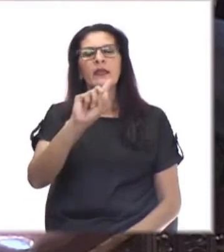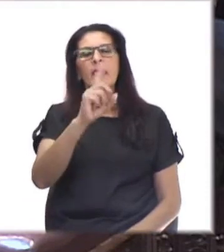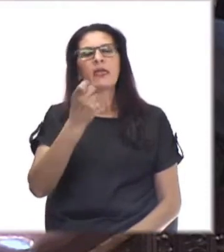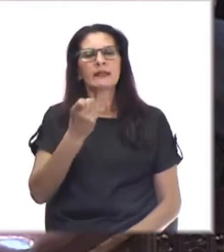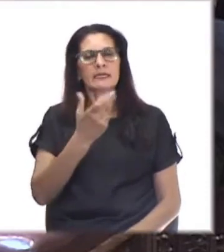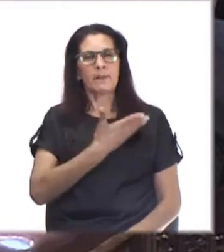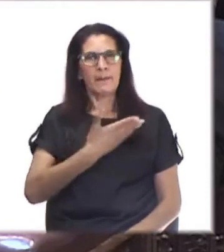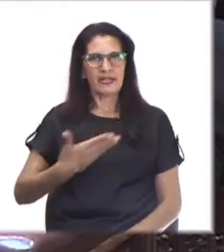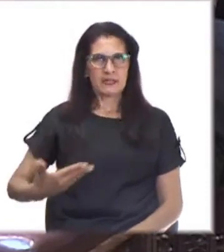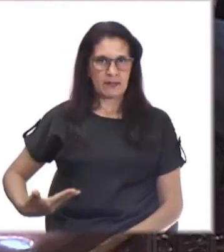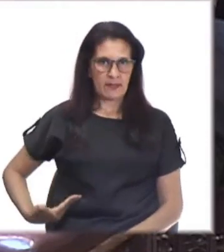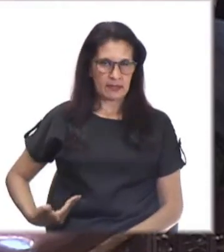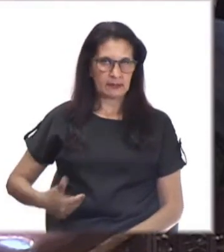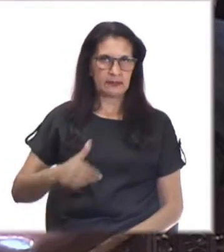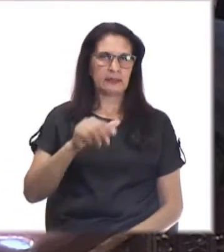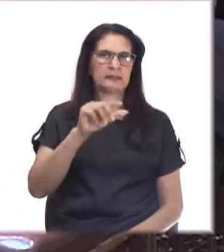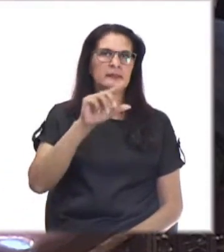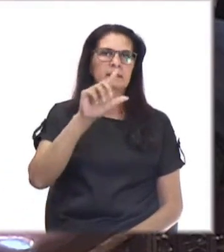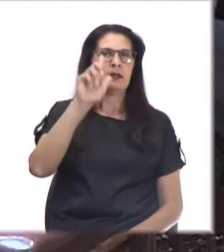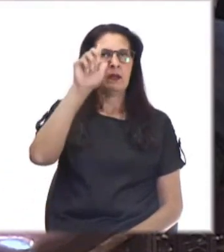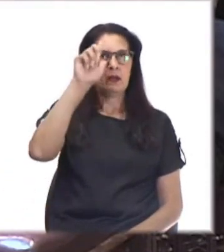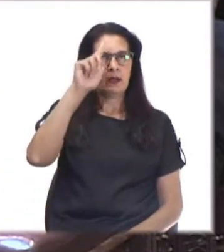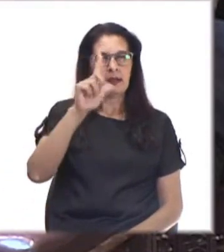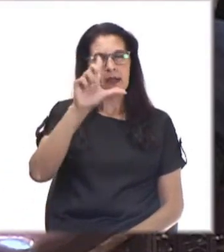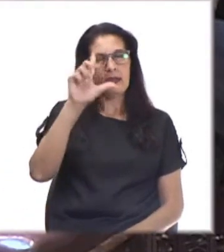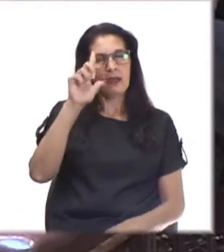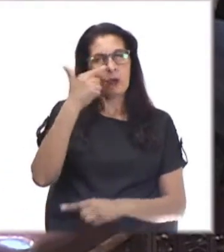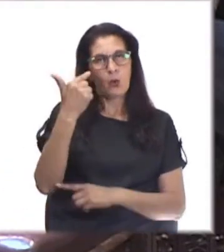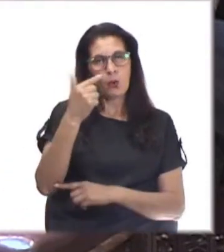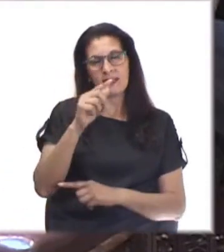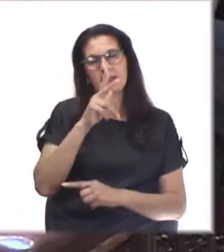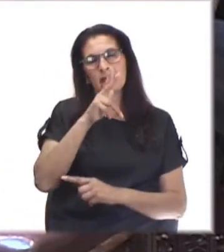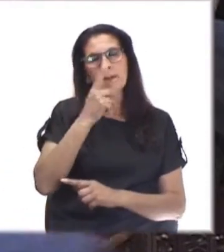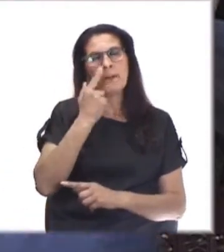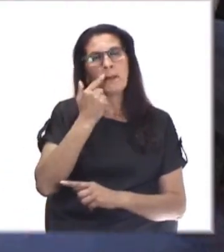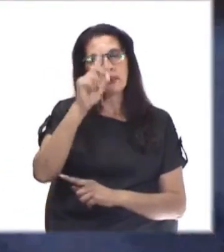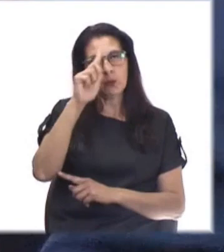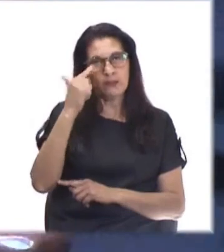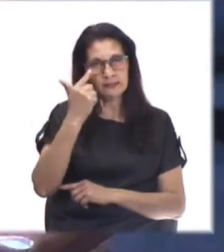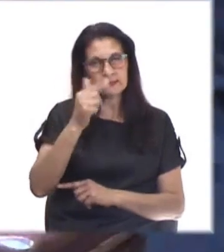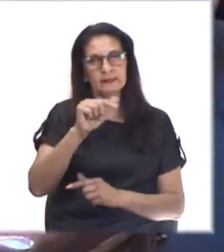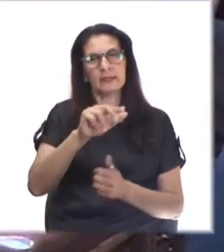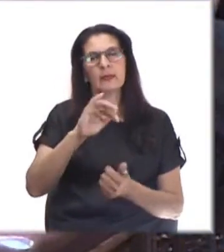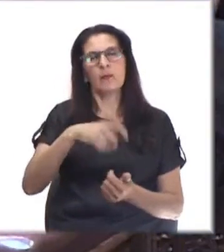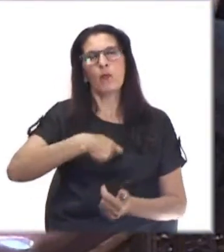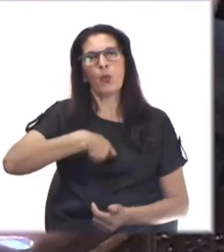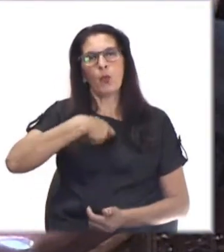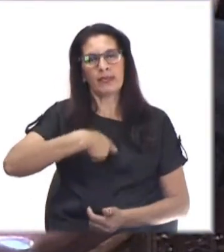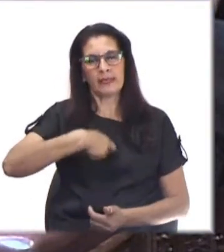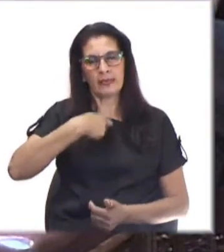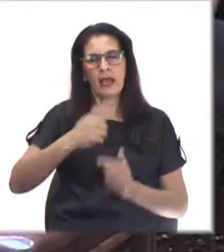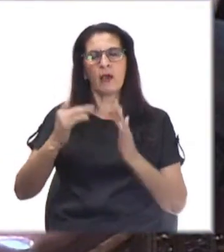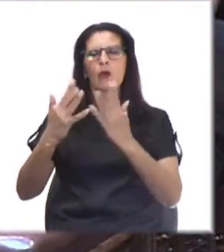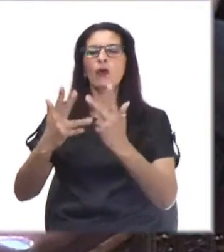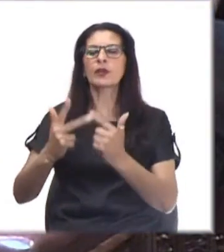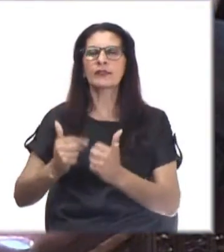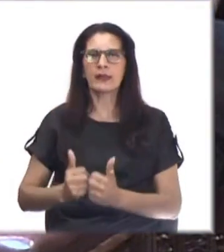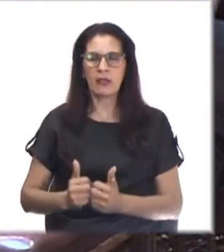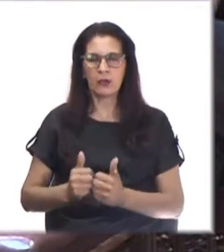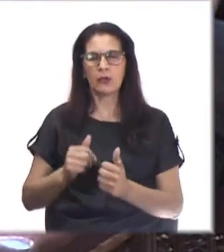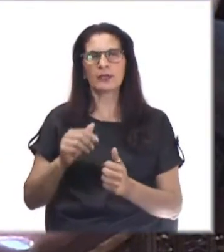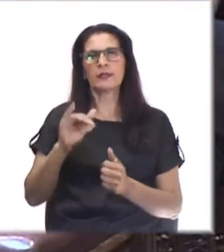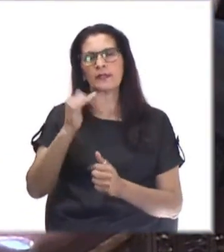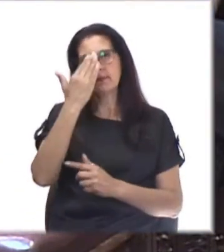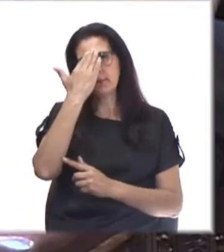expresidentes Luis Alberto Lacalle Herrera y José Mujica, del coordinador y la coordinadora del